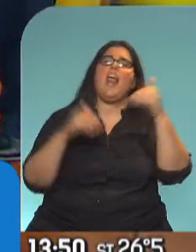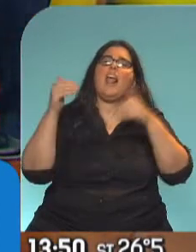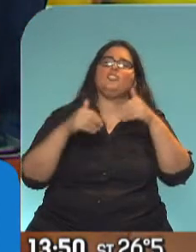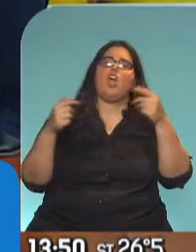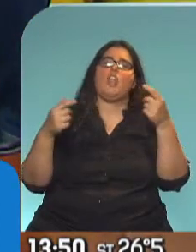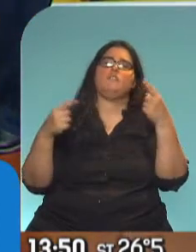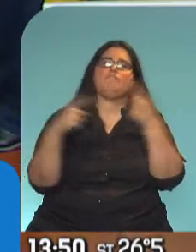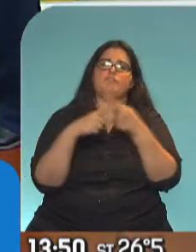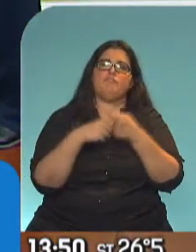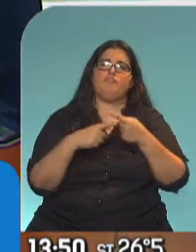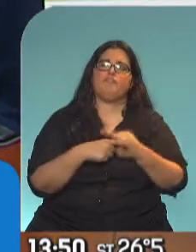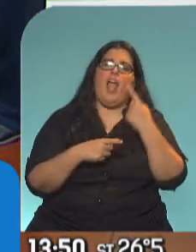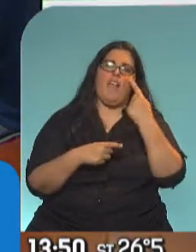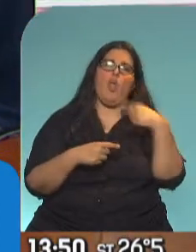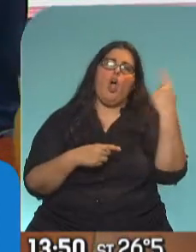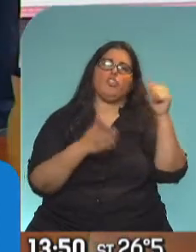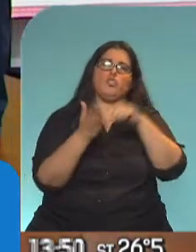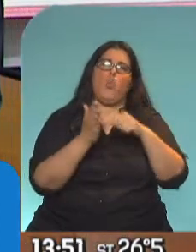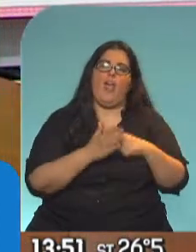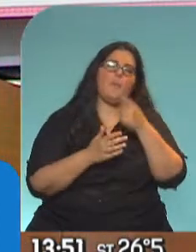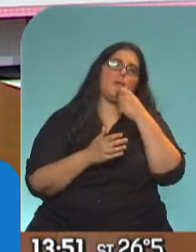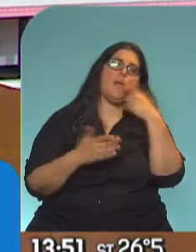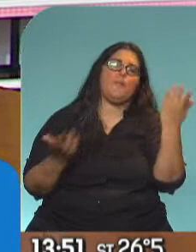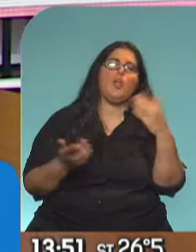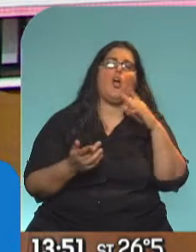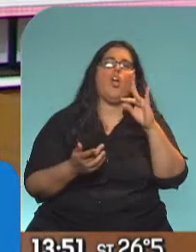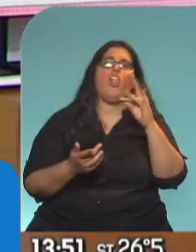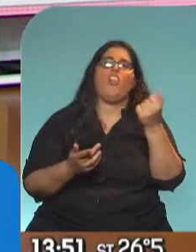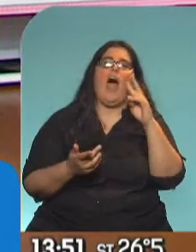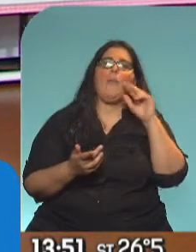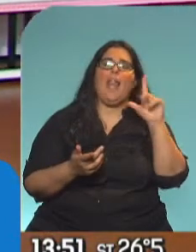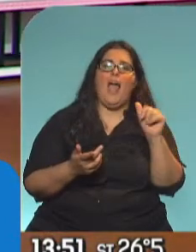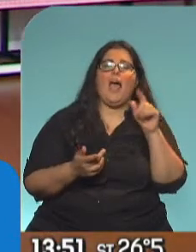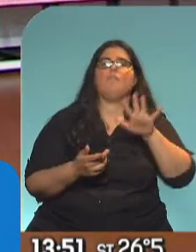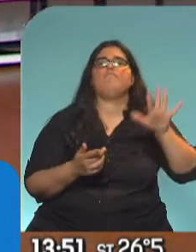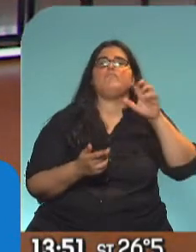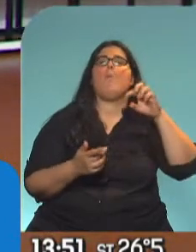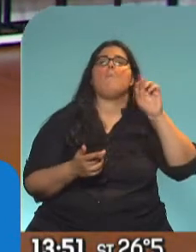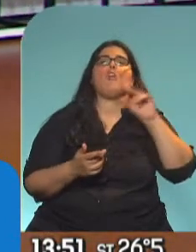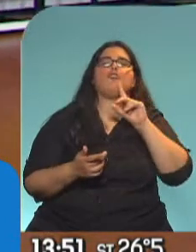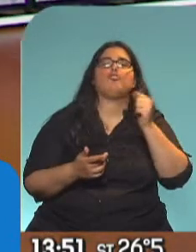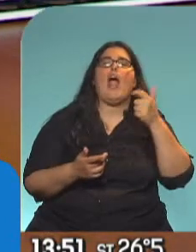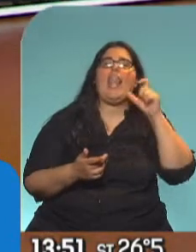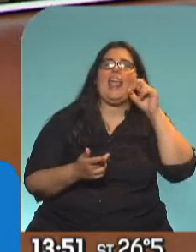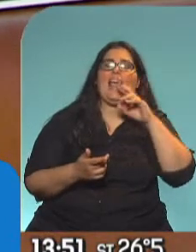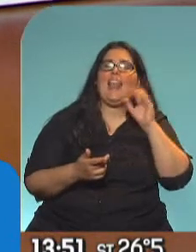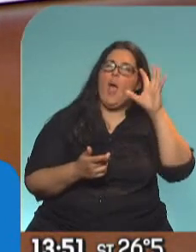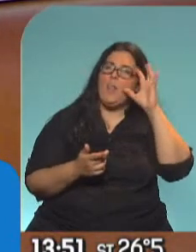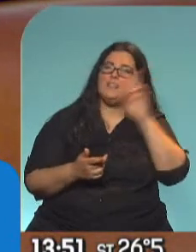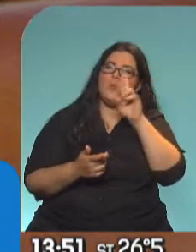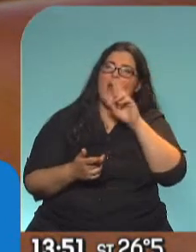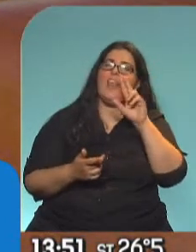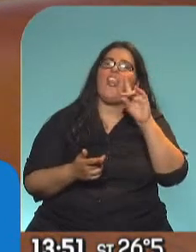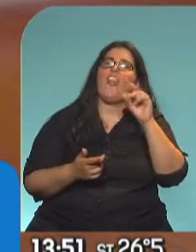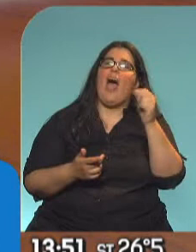la atención. Ahí tenemos el caso de Manuela Dávila en Porto Alegre, que enfrenta... Manuela Dávila, recordemos, era